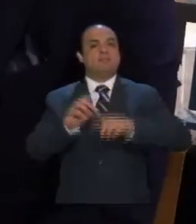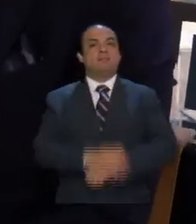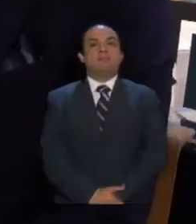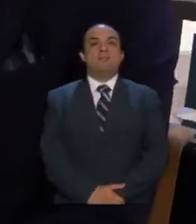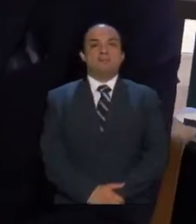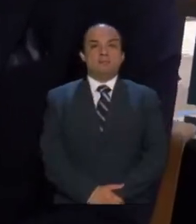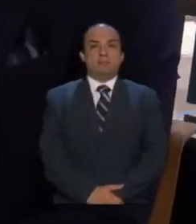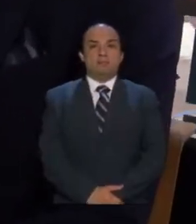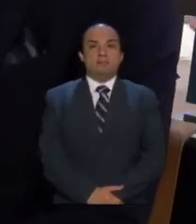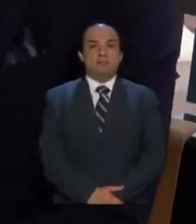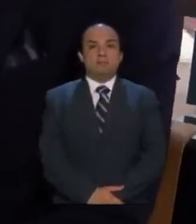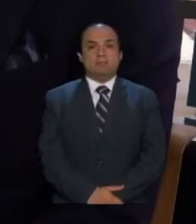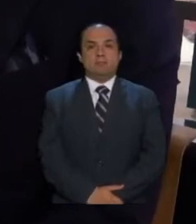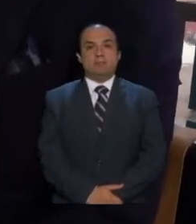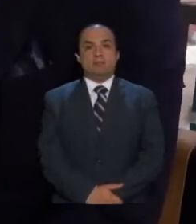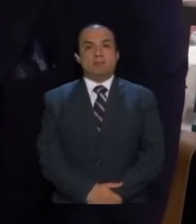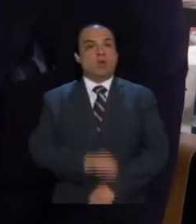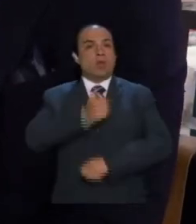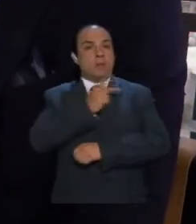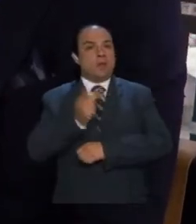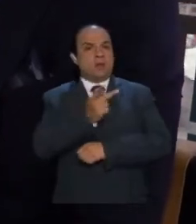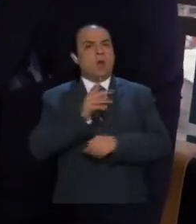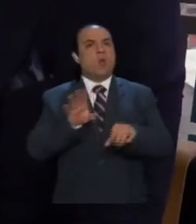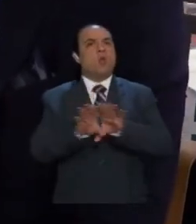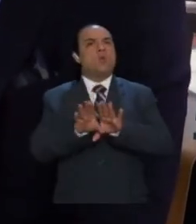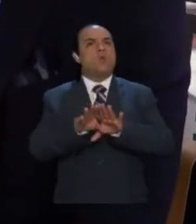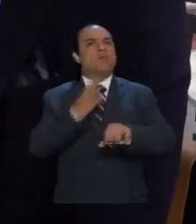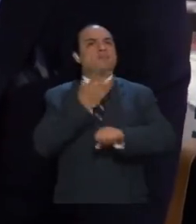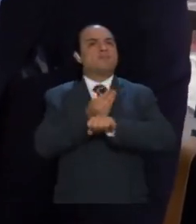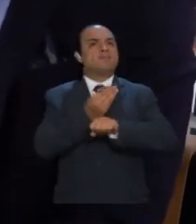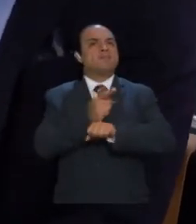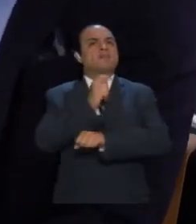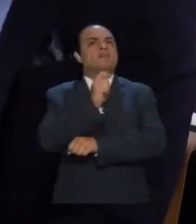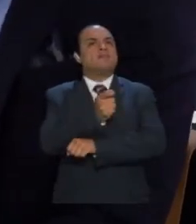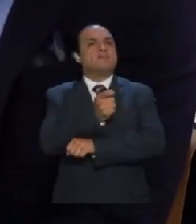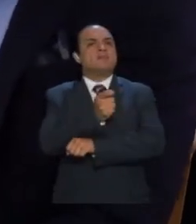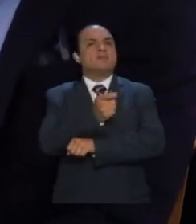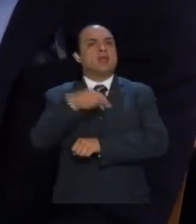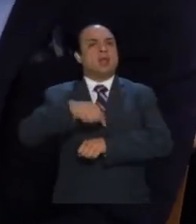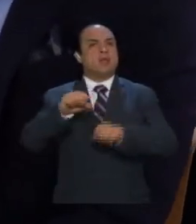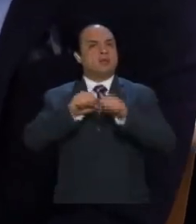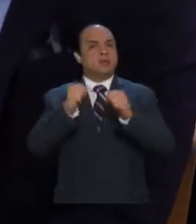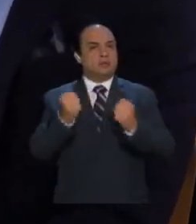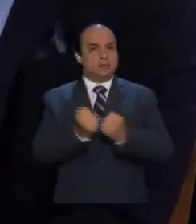Otra pregunta es, ¿cómo se da el mantenimiento? ¿En qué consiste el mantenimiento de este sistema?